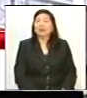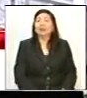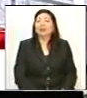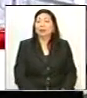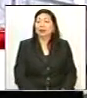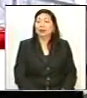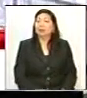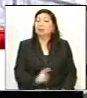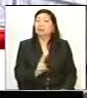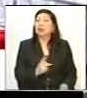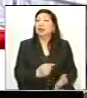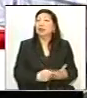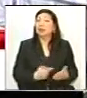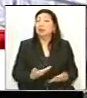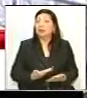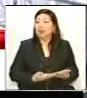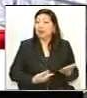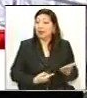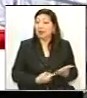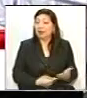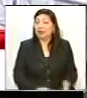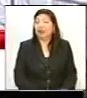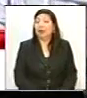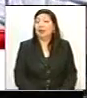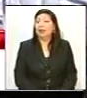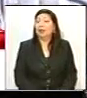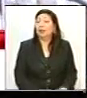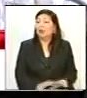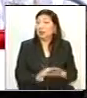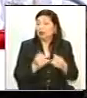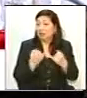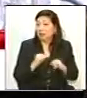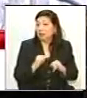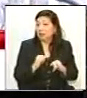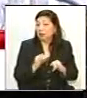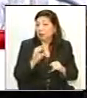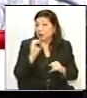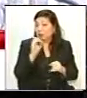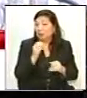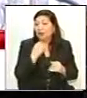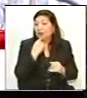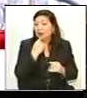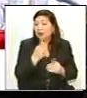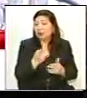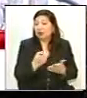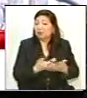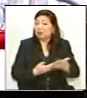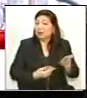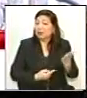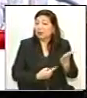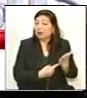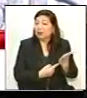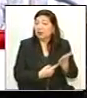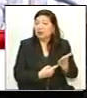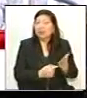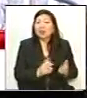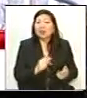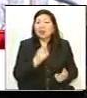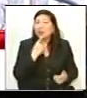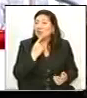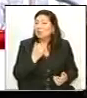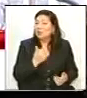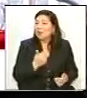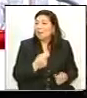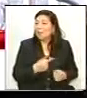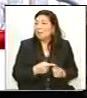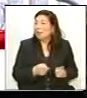economistas, miramos qué pasaba con los expedientes técnicos. Y evacuamos un informe en su oportunidad diciendo los expedientes técnicos no están bien. Pero